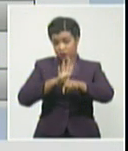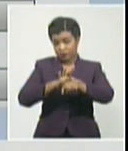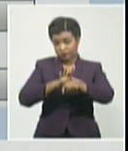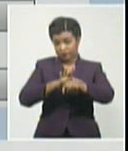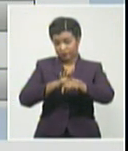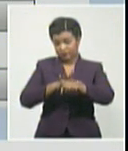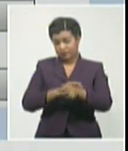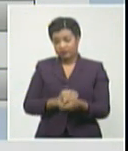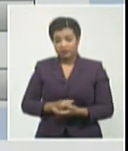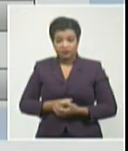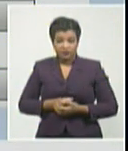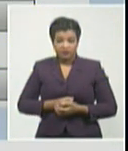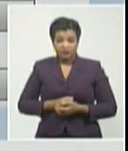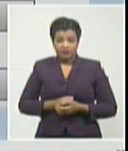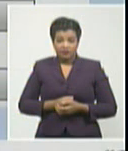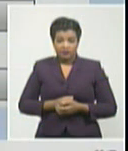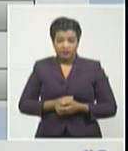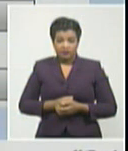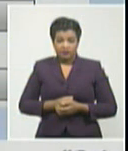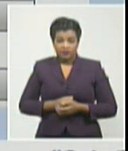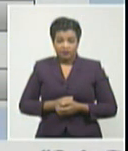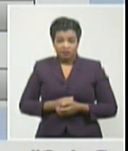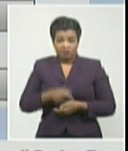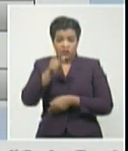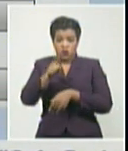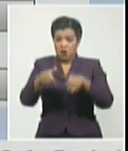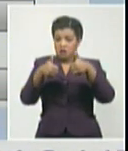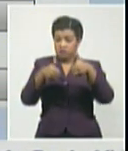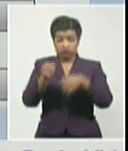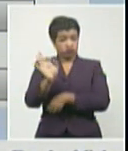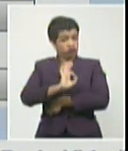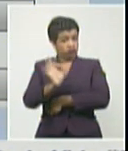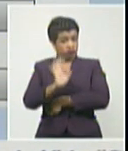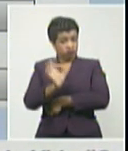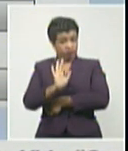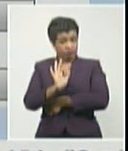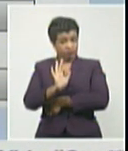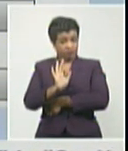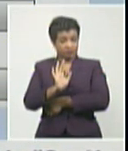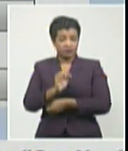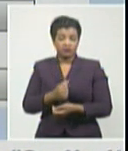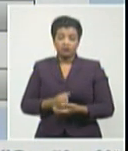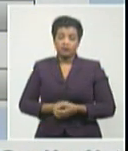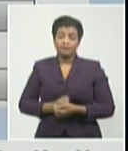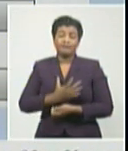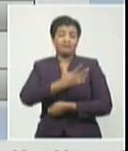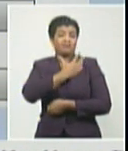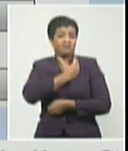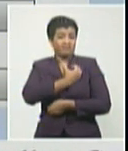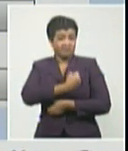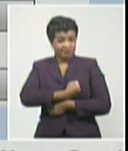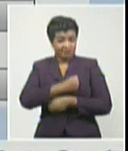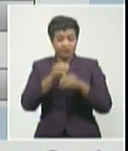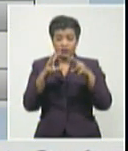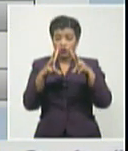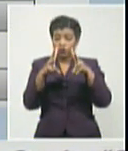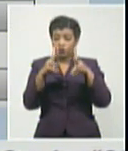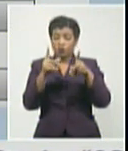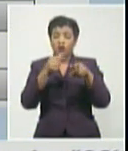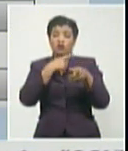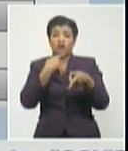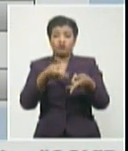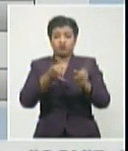que todavía no se han recuperado y con la lamentable fin y cifra de un